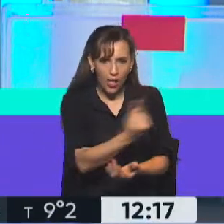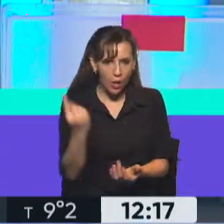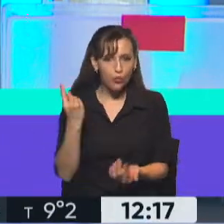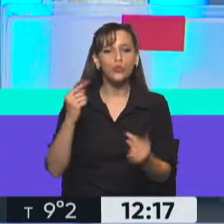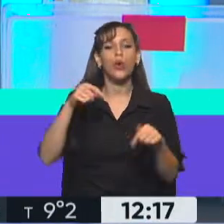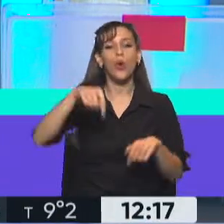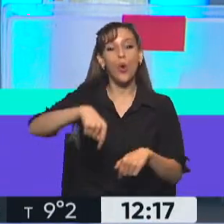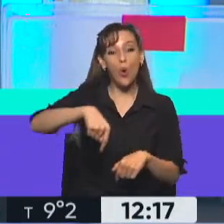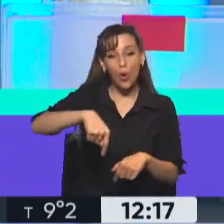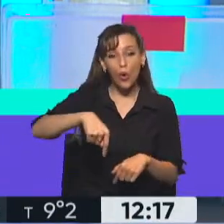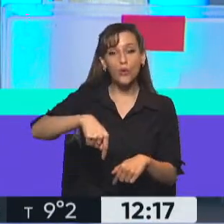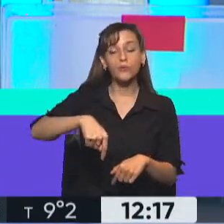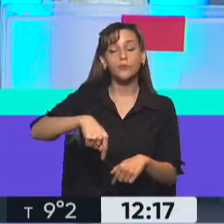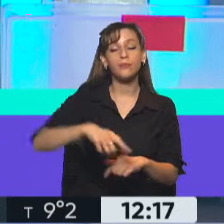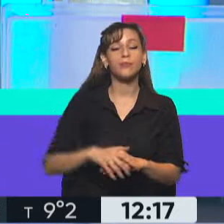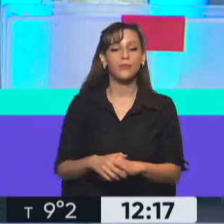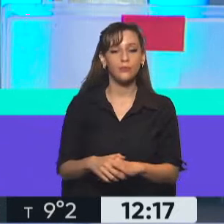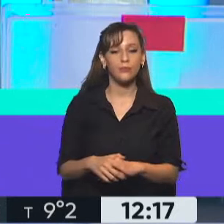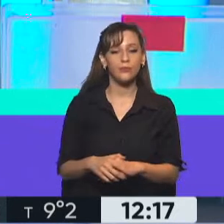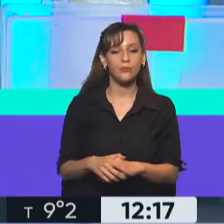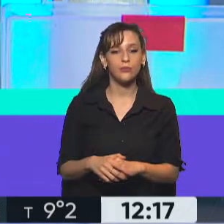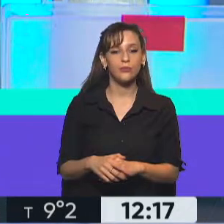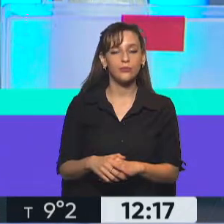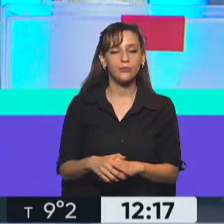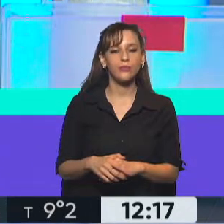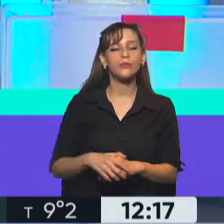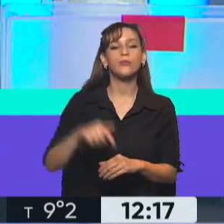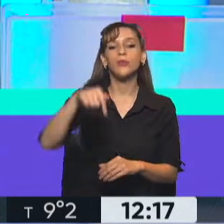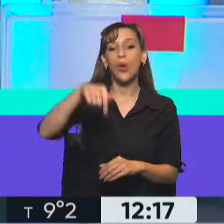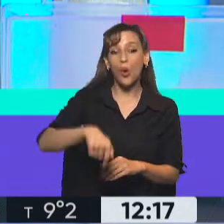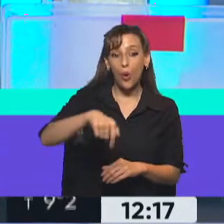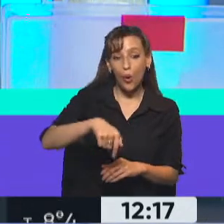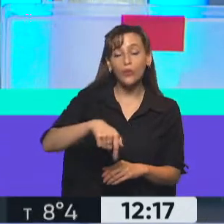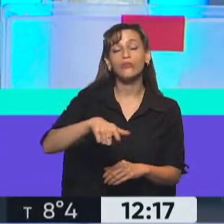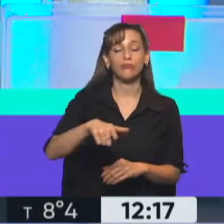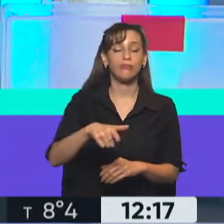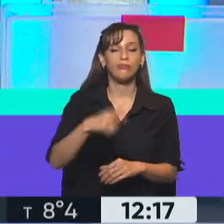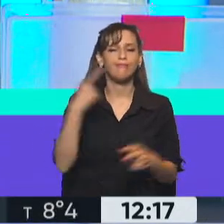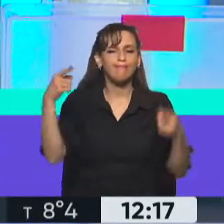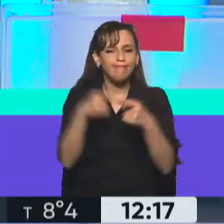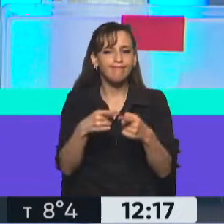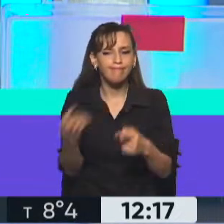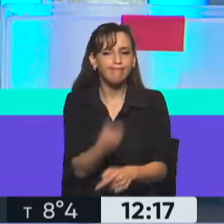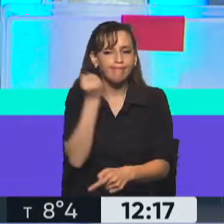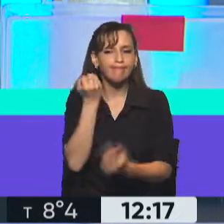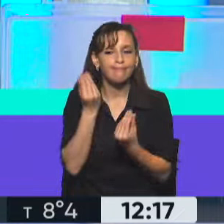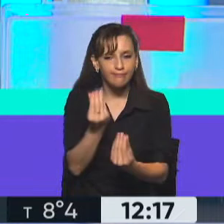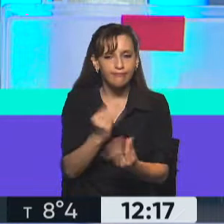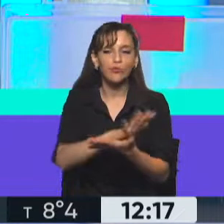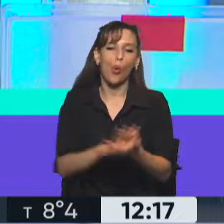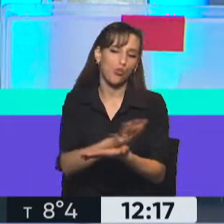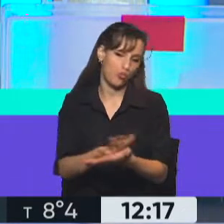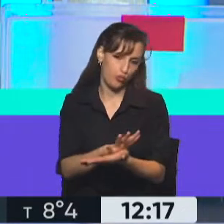lo que se considera un hito en la búsqueda de una solución para la contaminación por